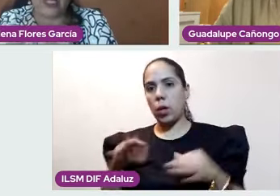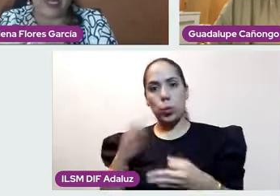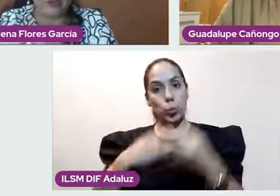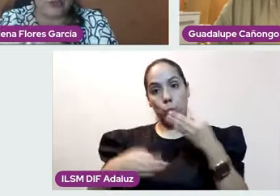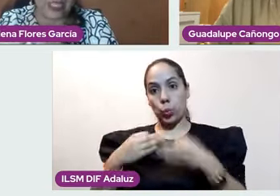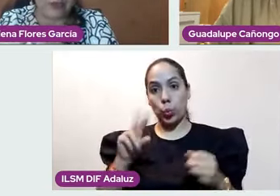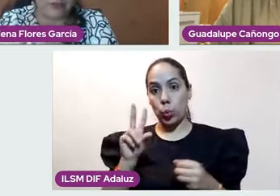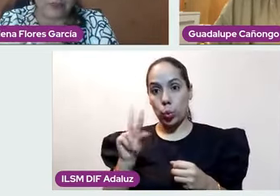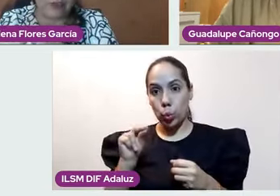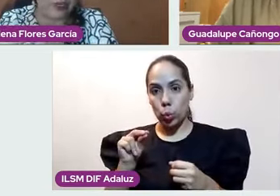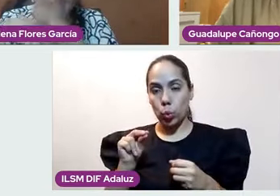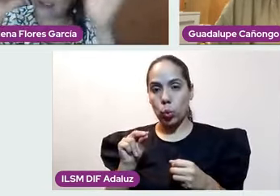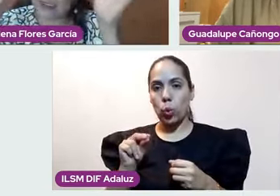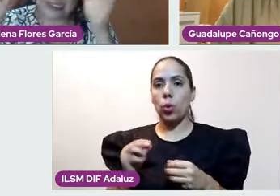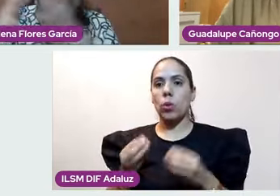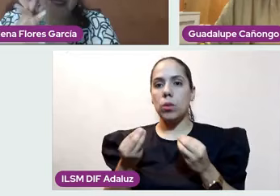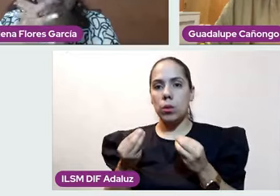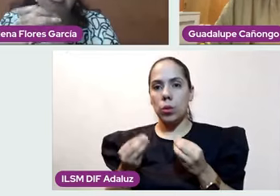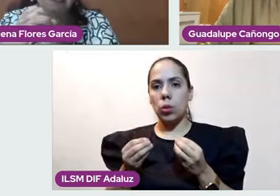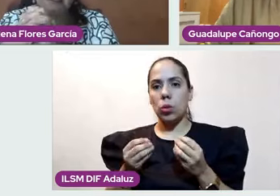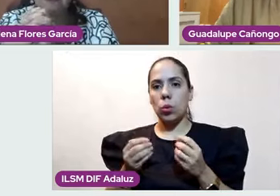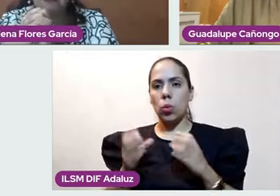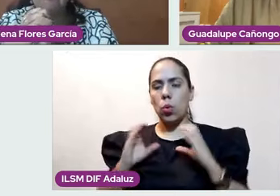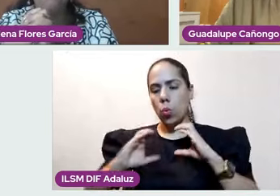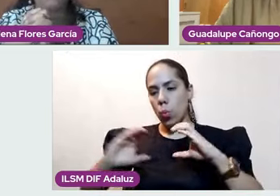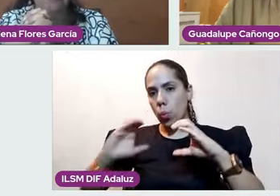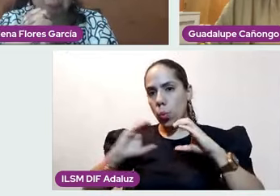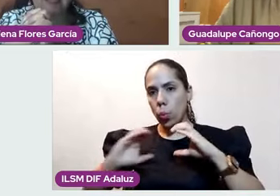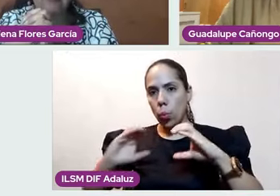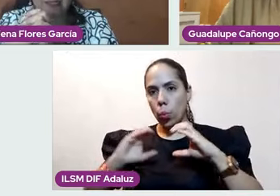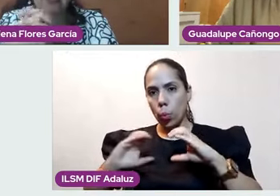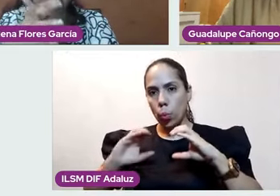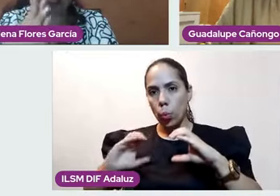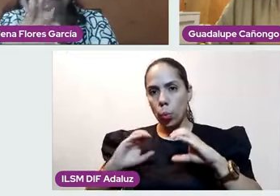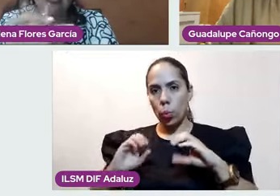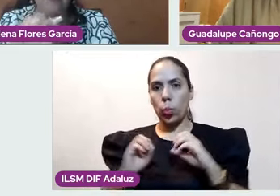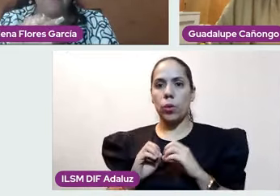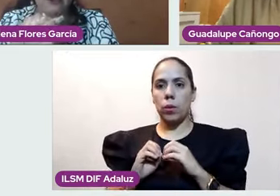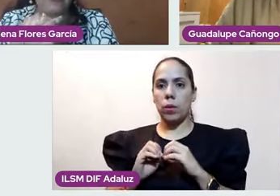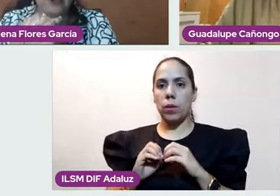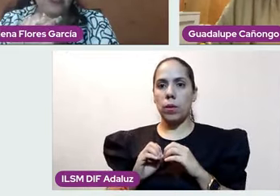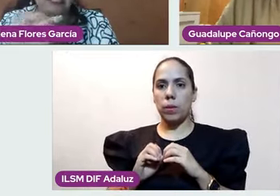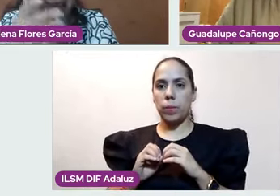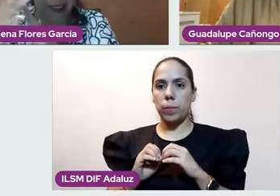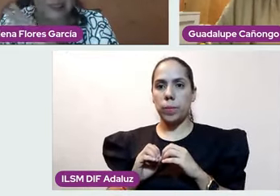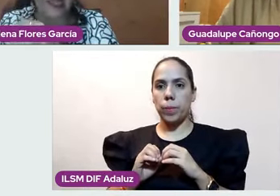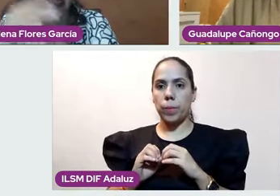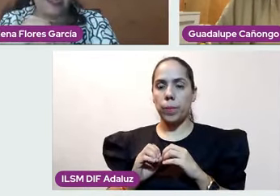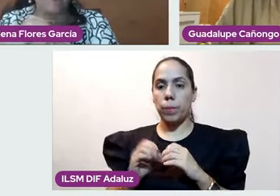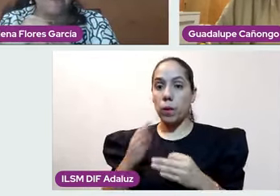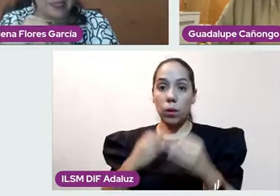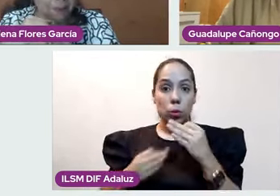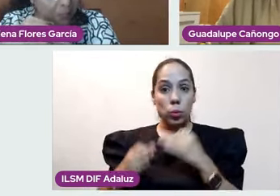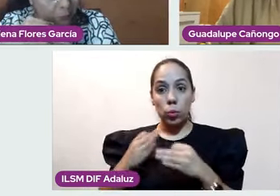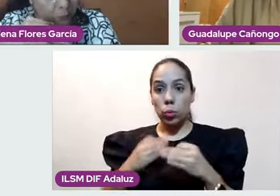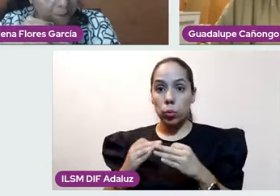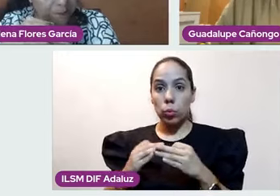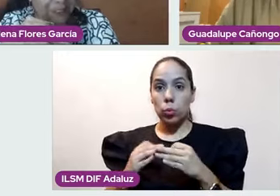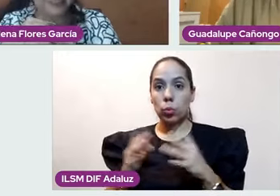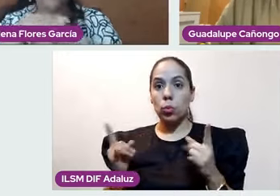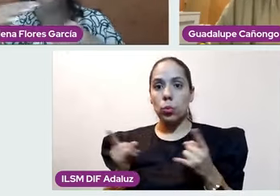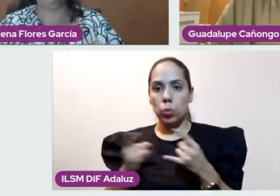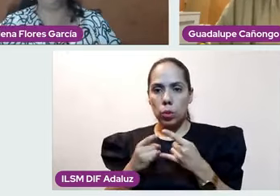a proteger tus datos personales, que siempre es importante tener estas protecciones, dense el